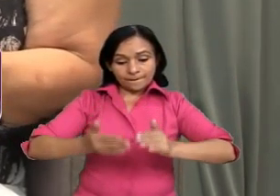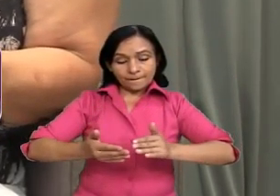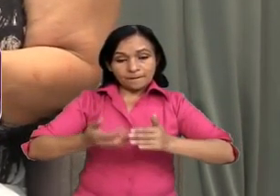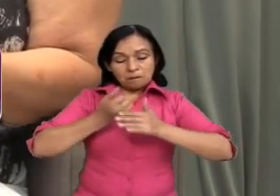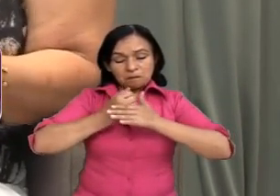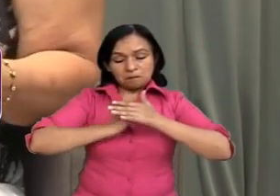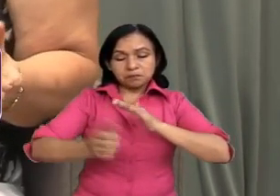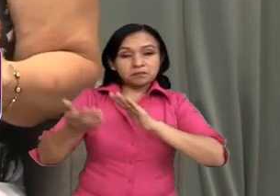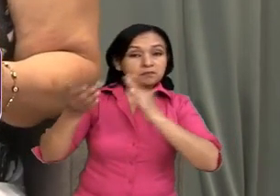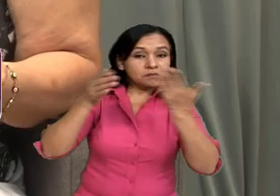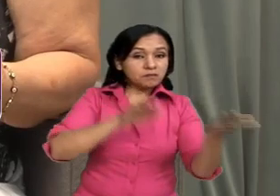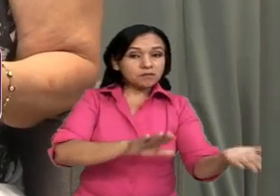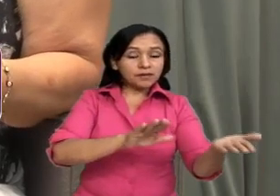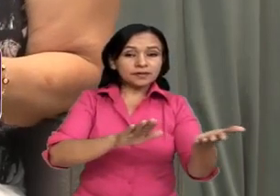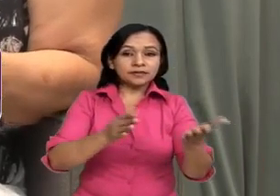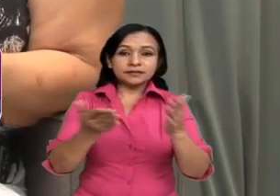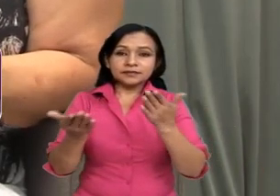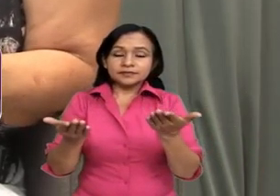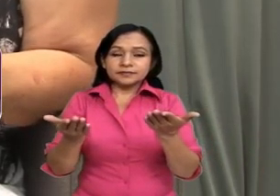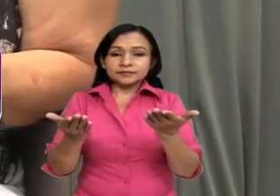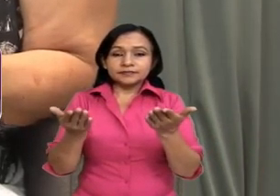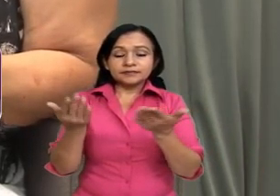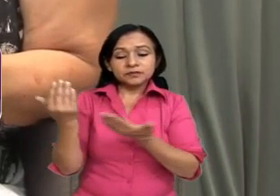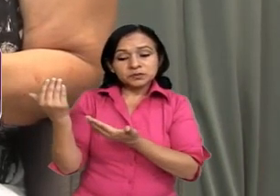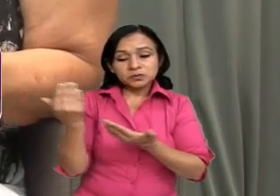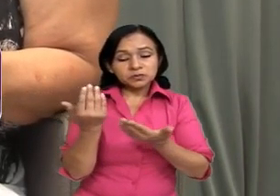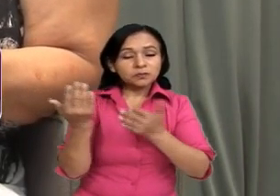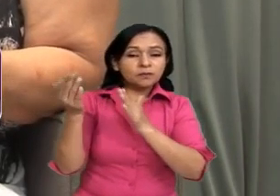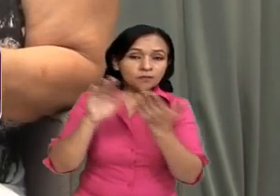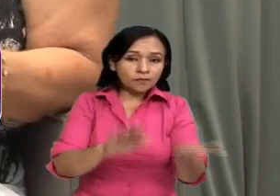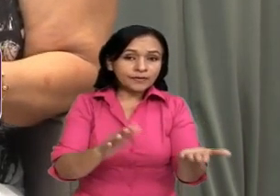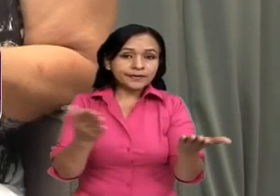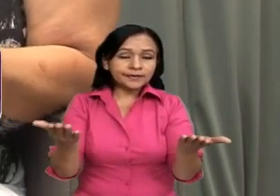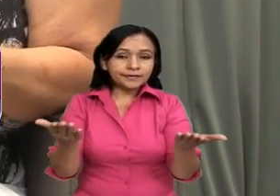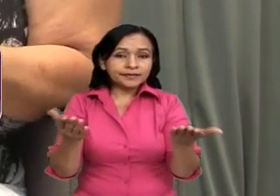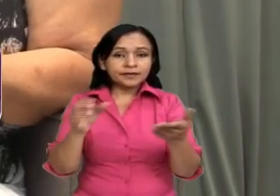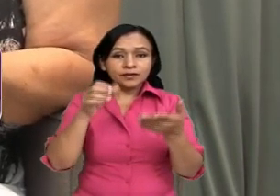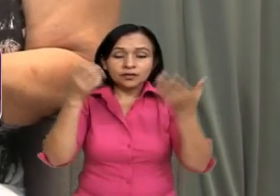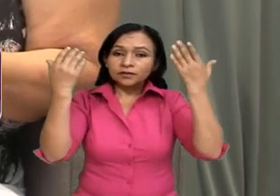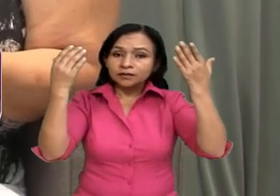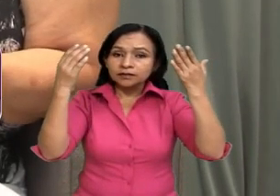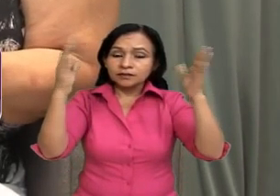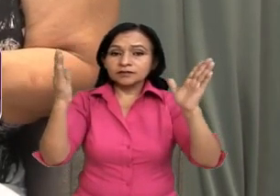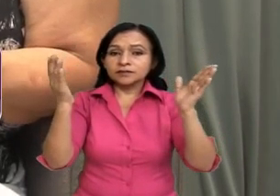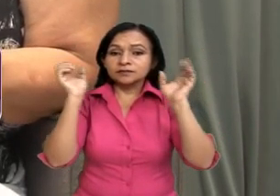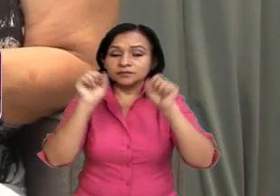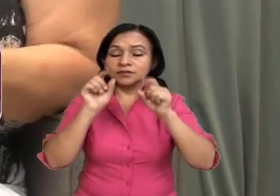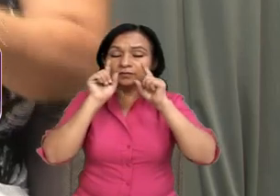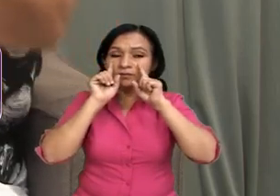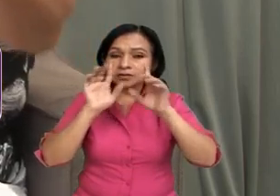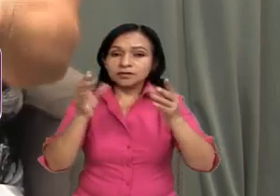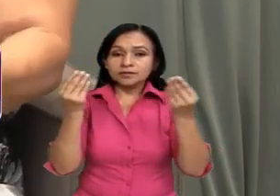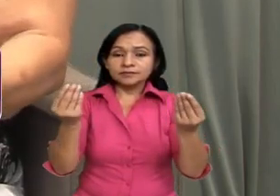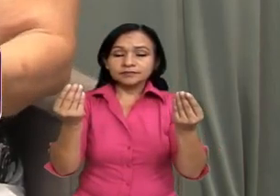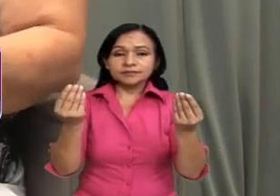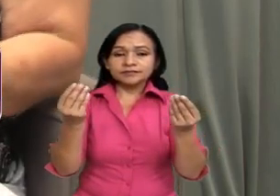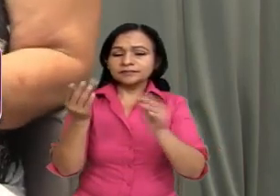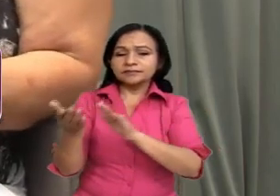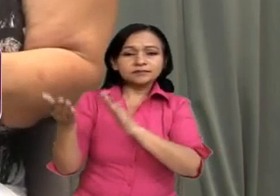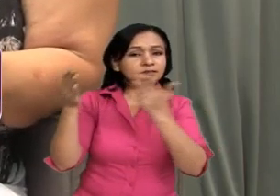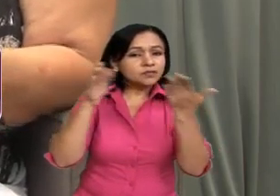muertes maternas, la reducción de las muertes infantiles, que son otras de las cosas que también cuidamos mucho, pero la muerte en